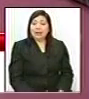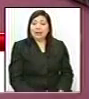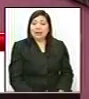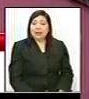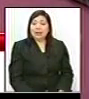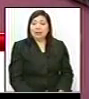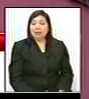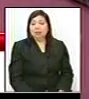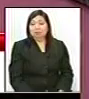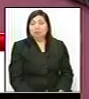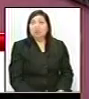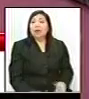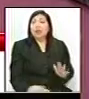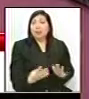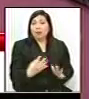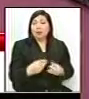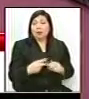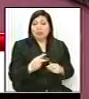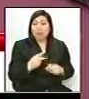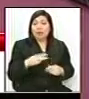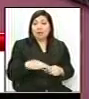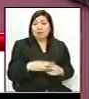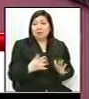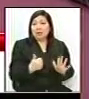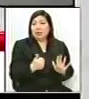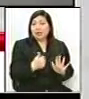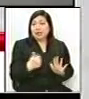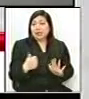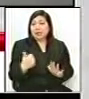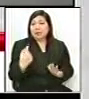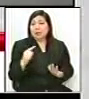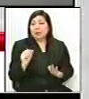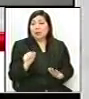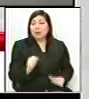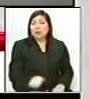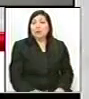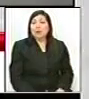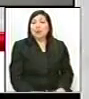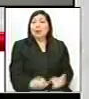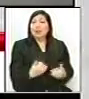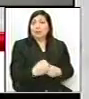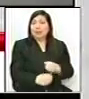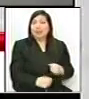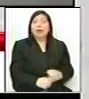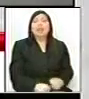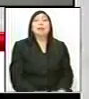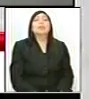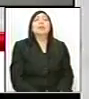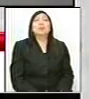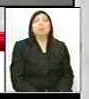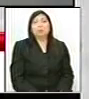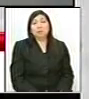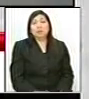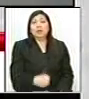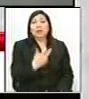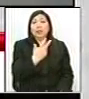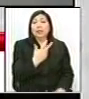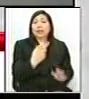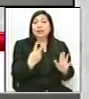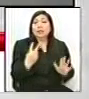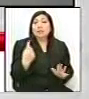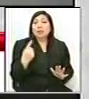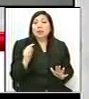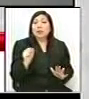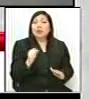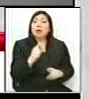de 14 kilómetros, vale 66 millones de soles. Este año estamos ejecutando 37 millones de